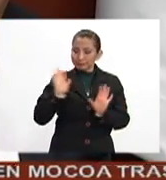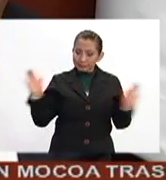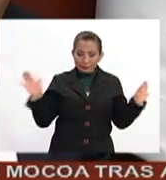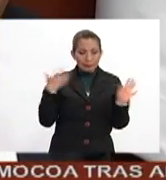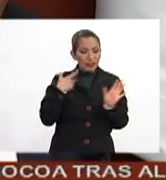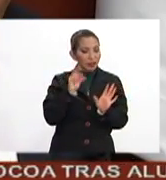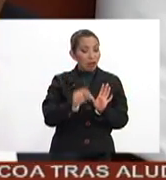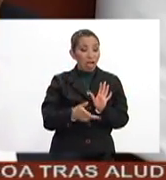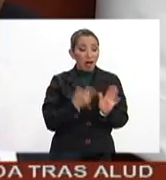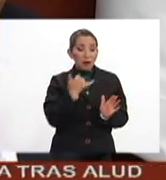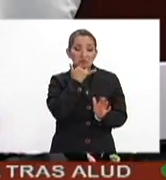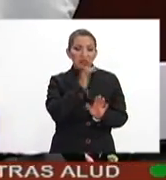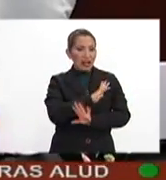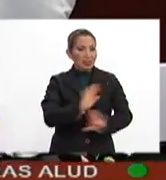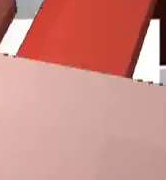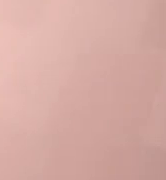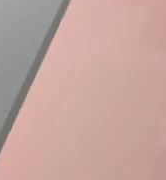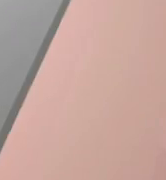de irrevocable.